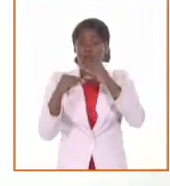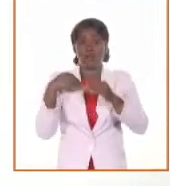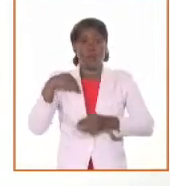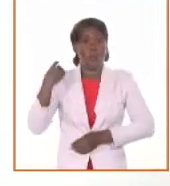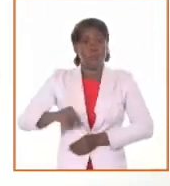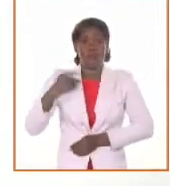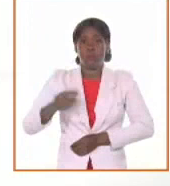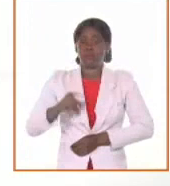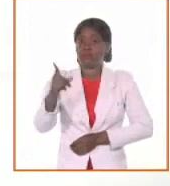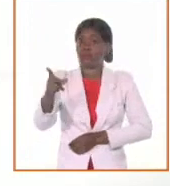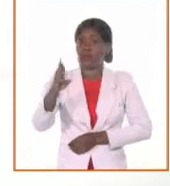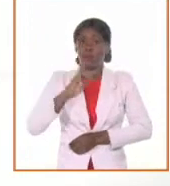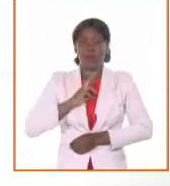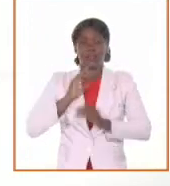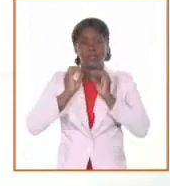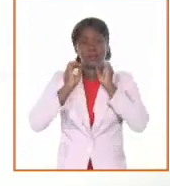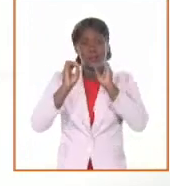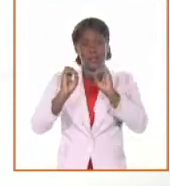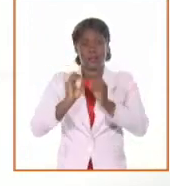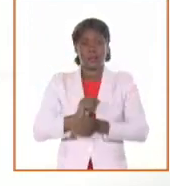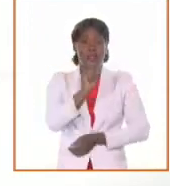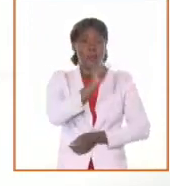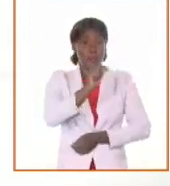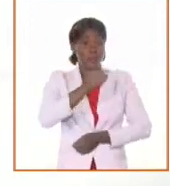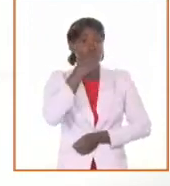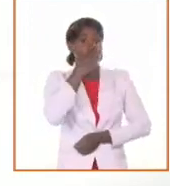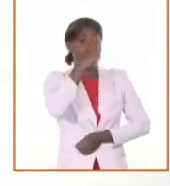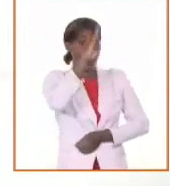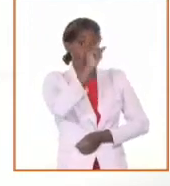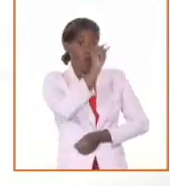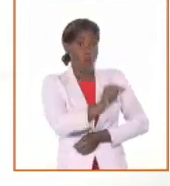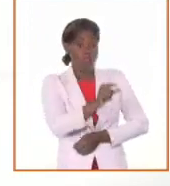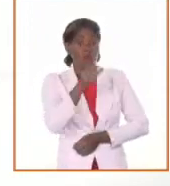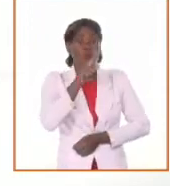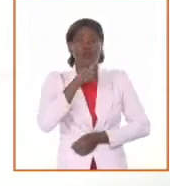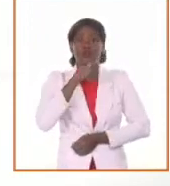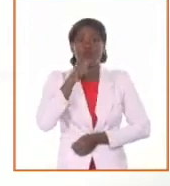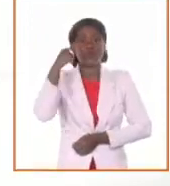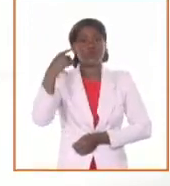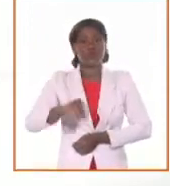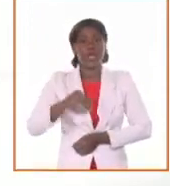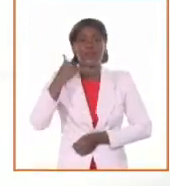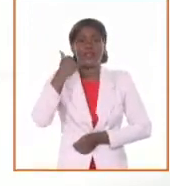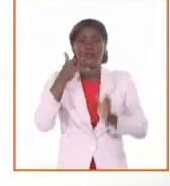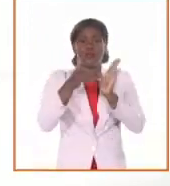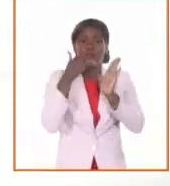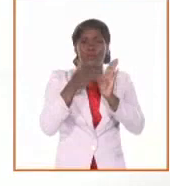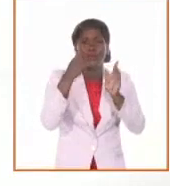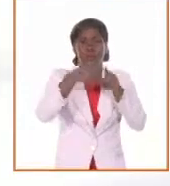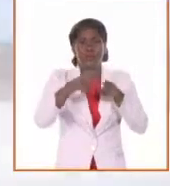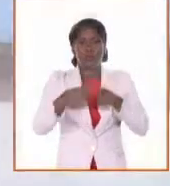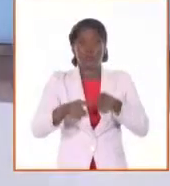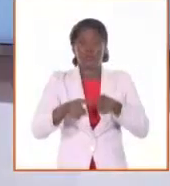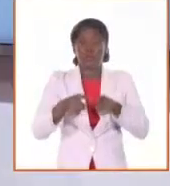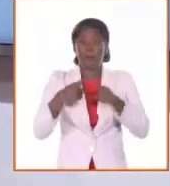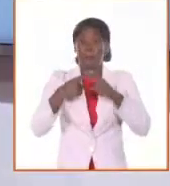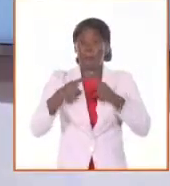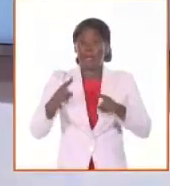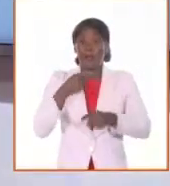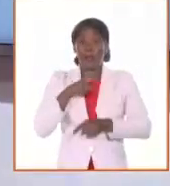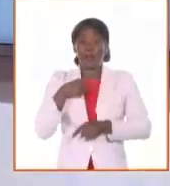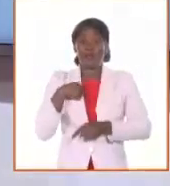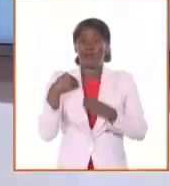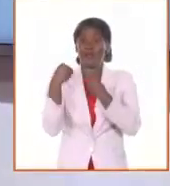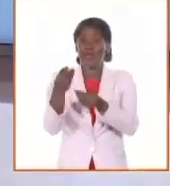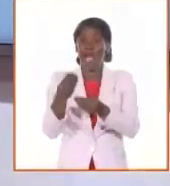y no orientan y con mala cara cuando le haces una pregunta si no es con un regalito no consigues